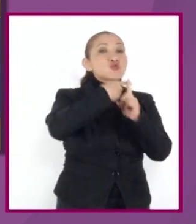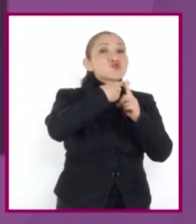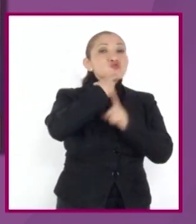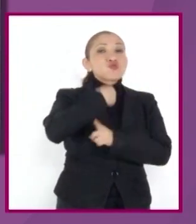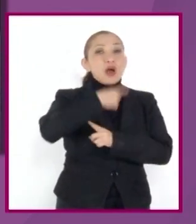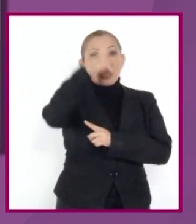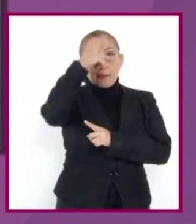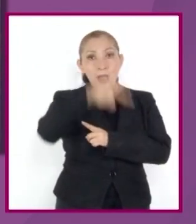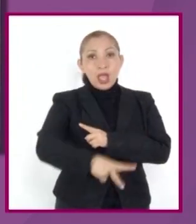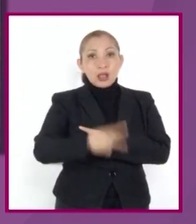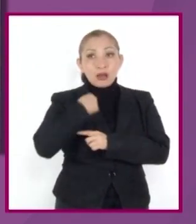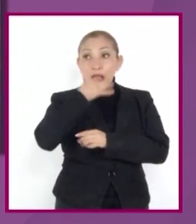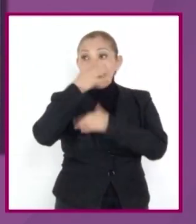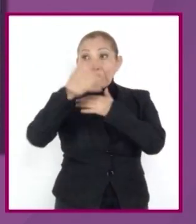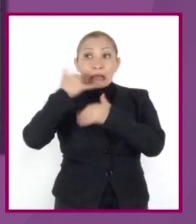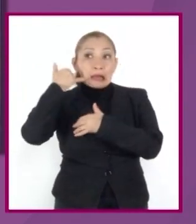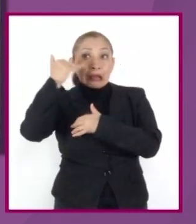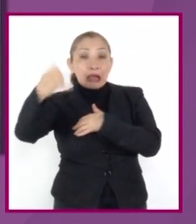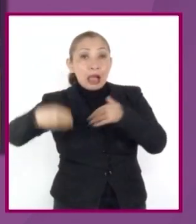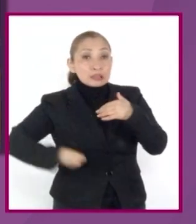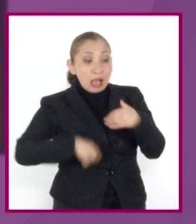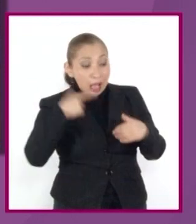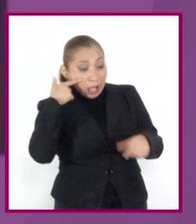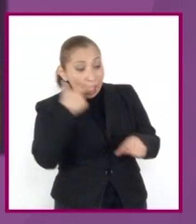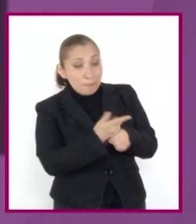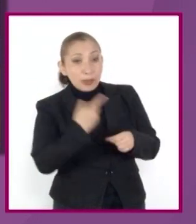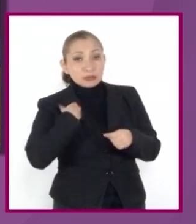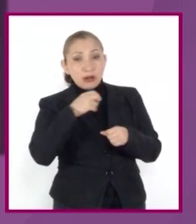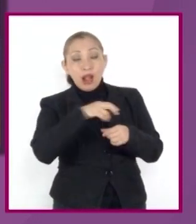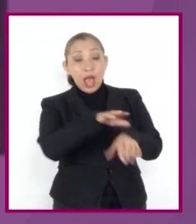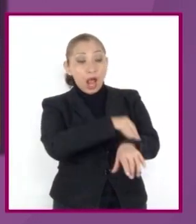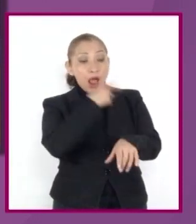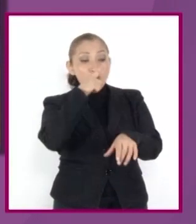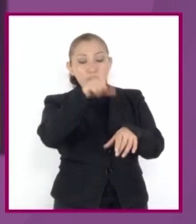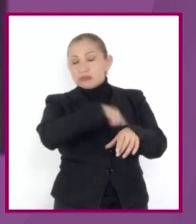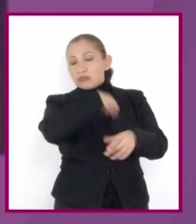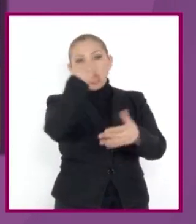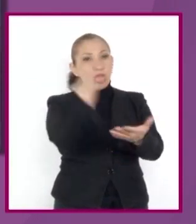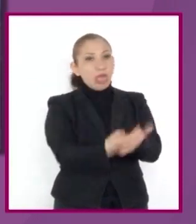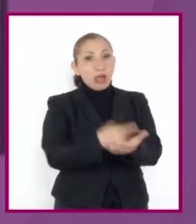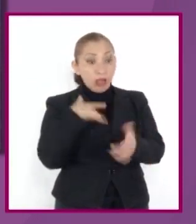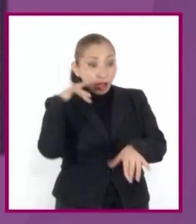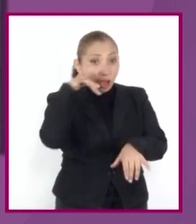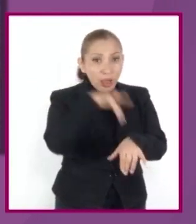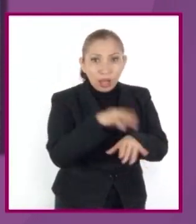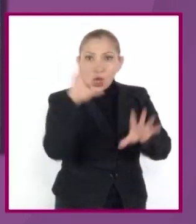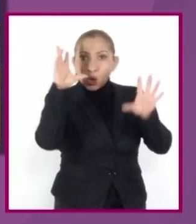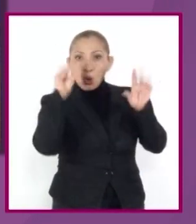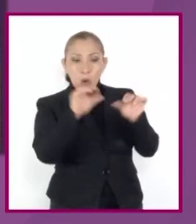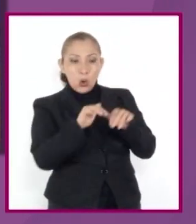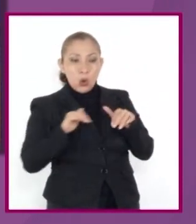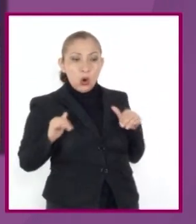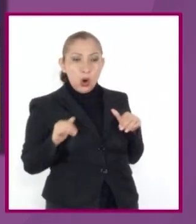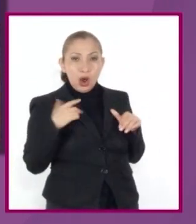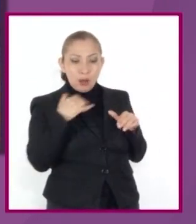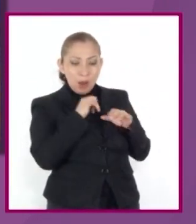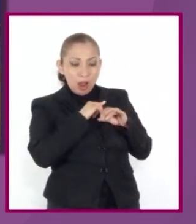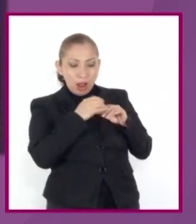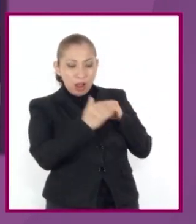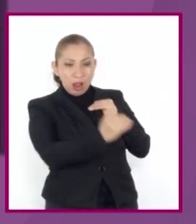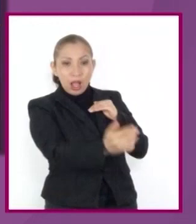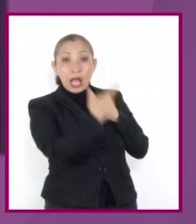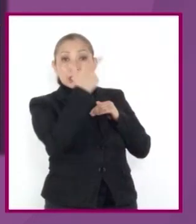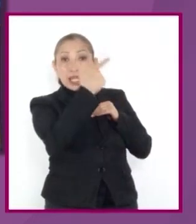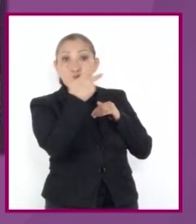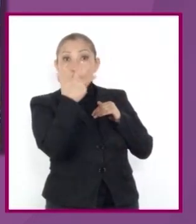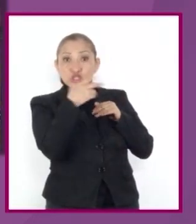Mexicana. Si en el accidente hay una persona electrocutada, debemos evitar acercarnos a ella y mantenernos a una distancia de